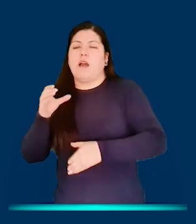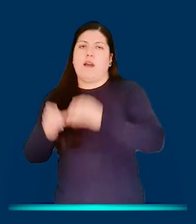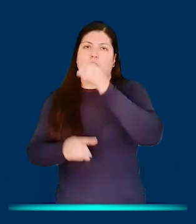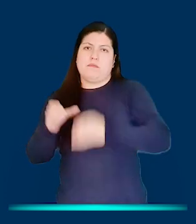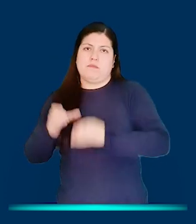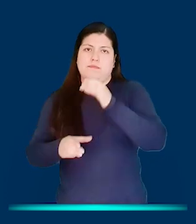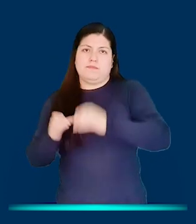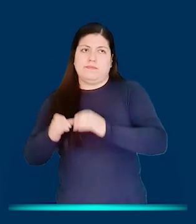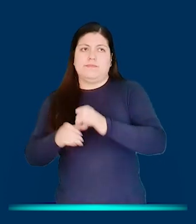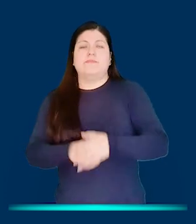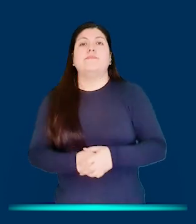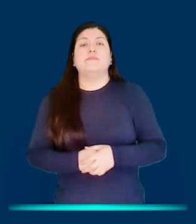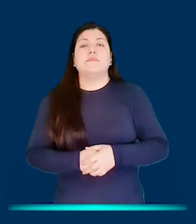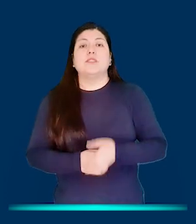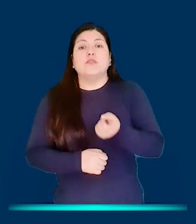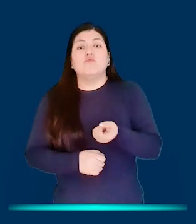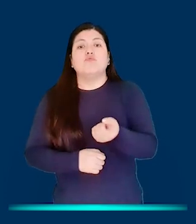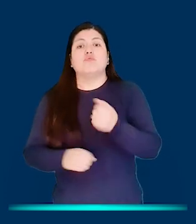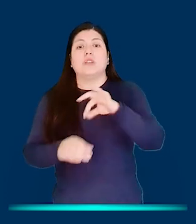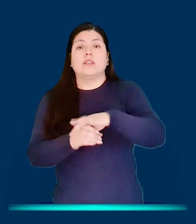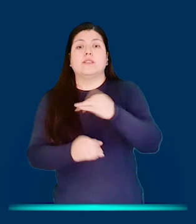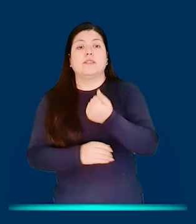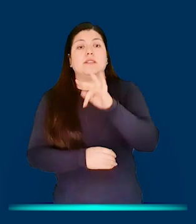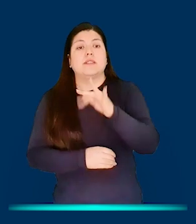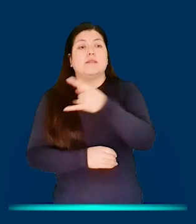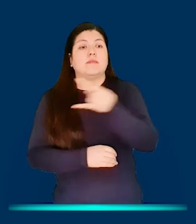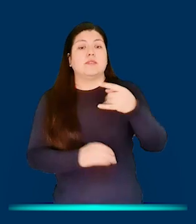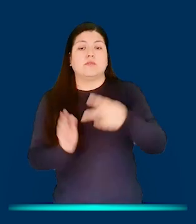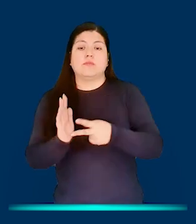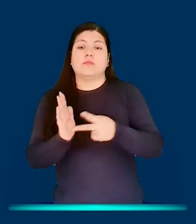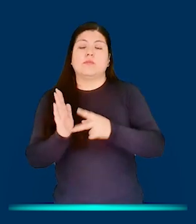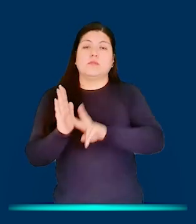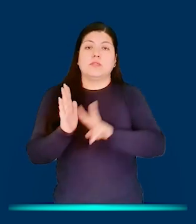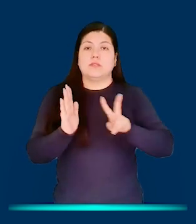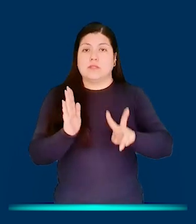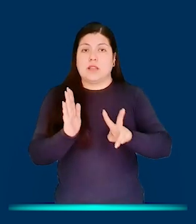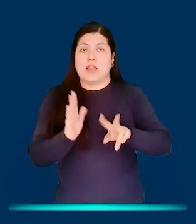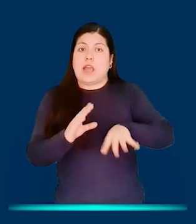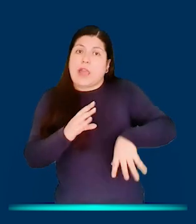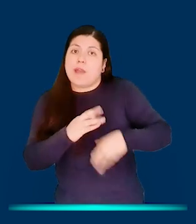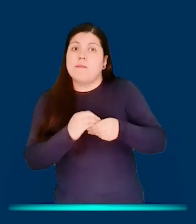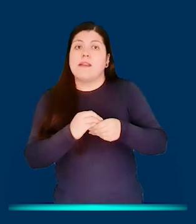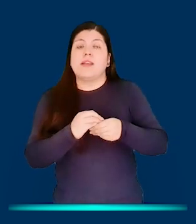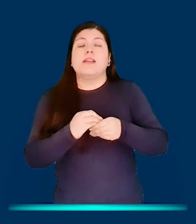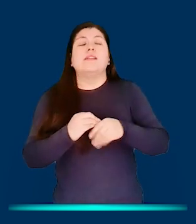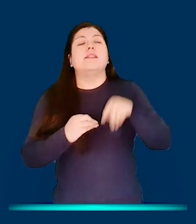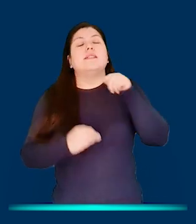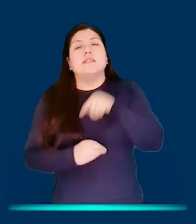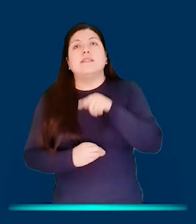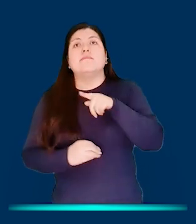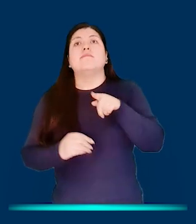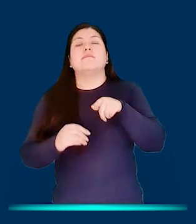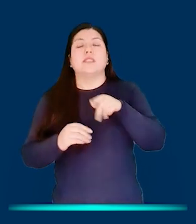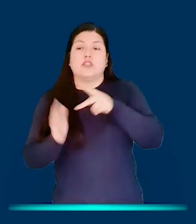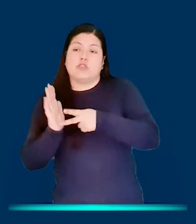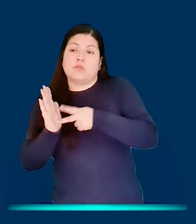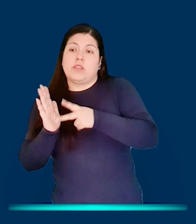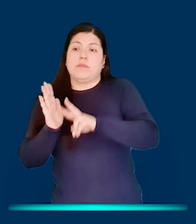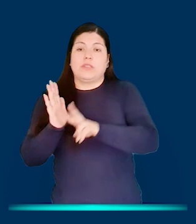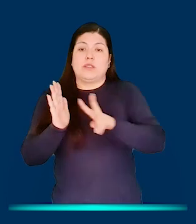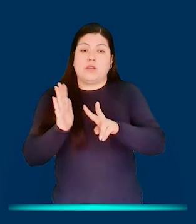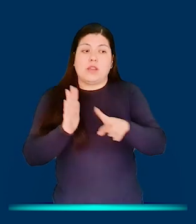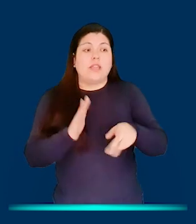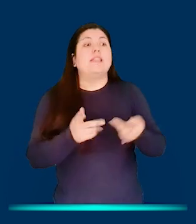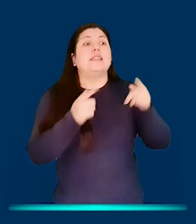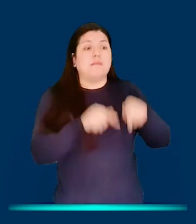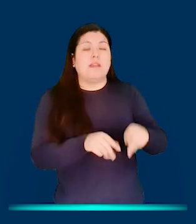que vamos a elegir en Cámara de Representantes en estas elecciones del 13 de marzo de 2022 y adicionalmente las vamos a